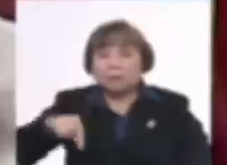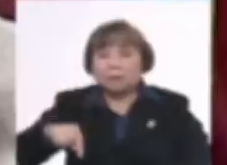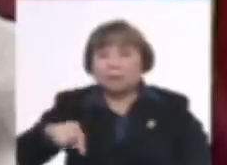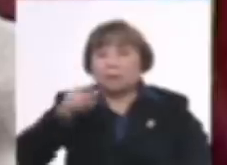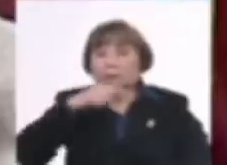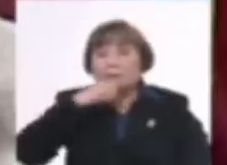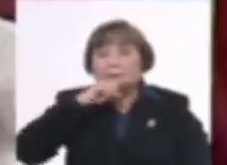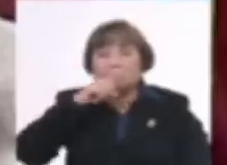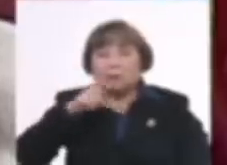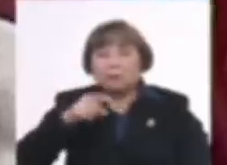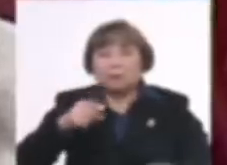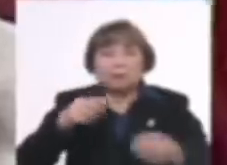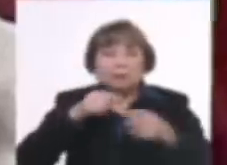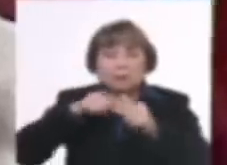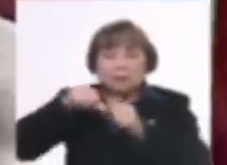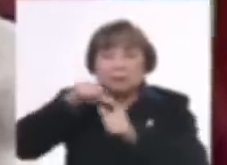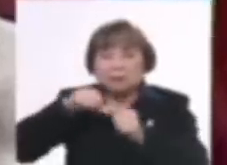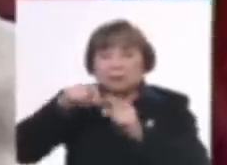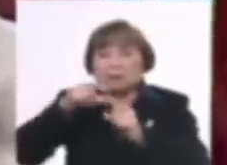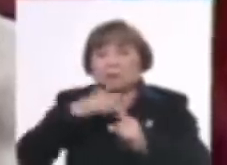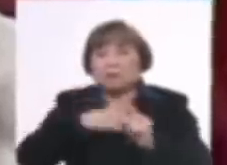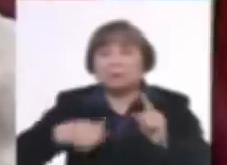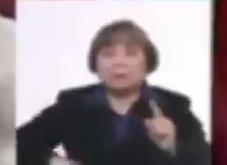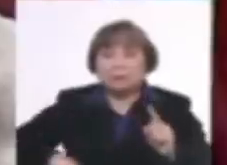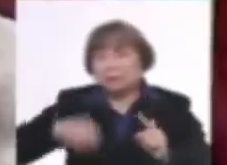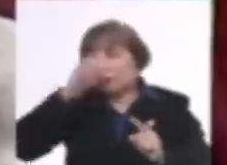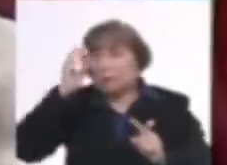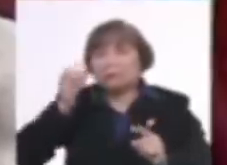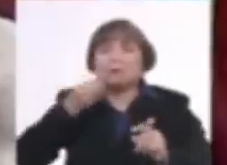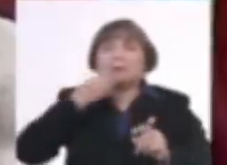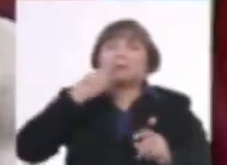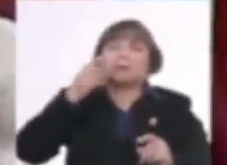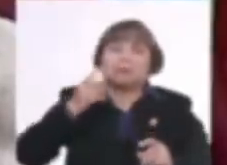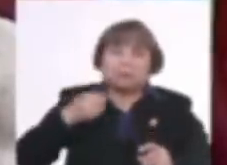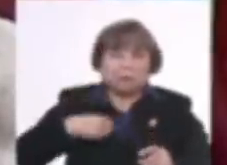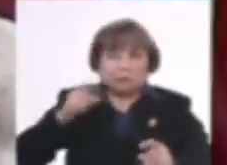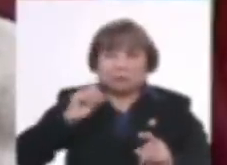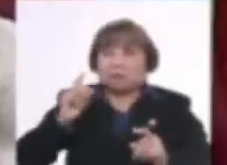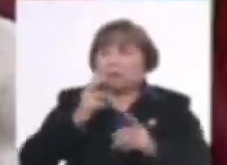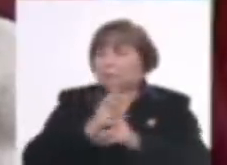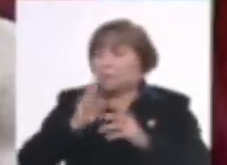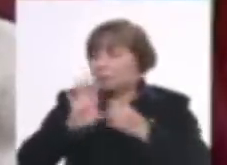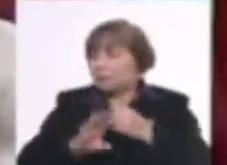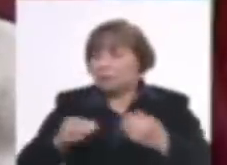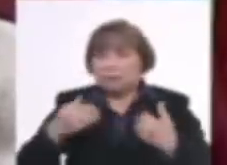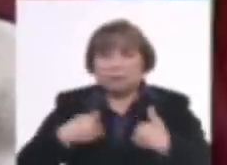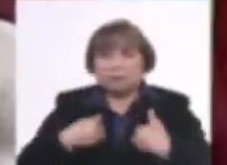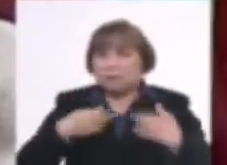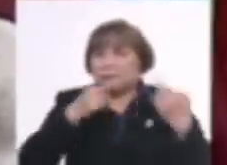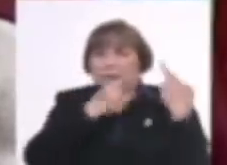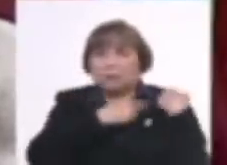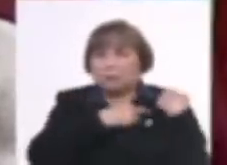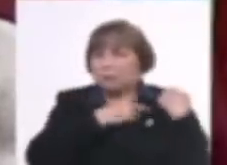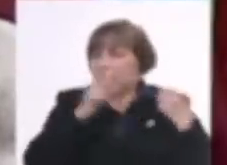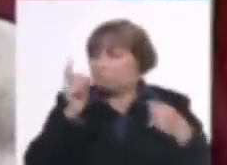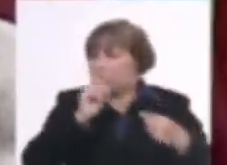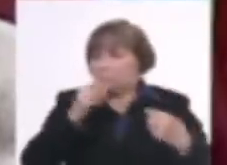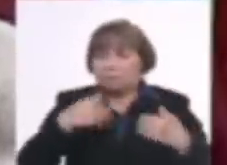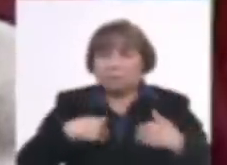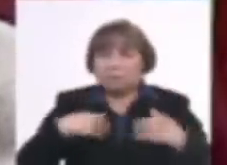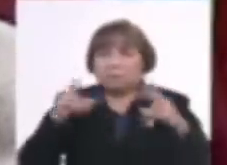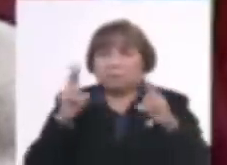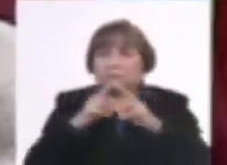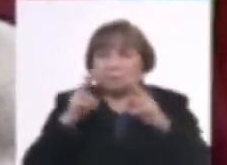viene ella si se le relaciona con el presidente? ¿Y por qué digo yo vengo sin seguridad? Porque no me corresponde. Yo soy